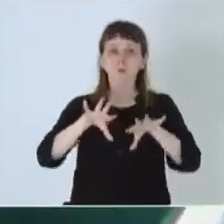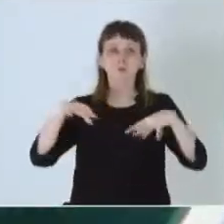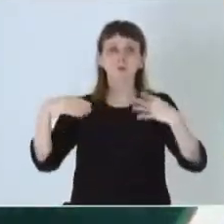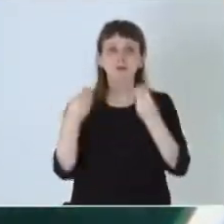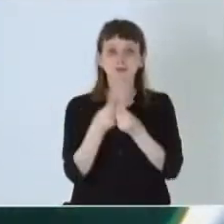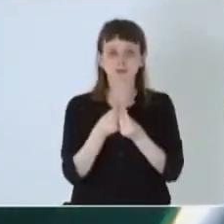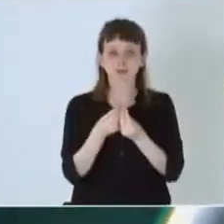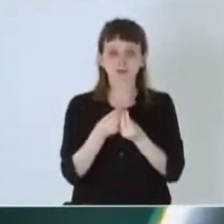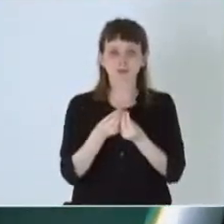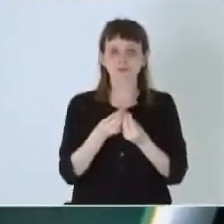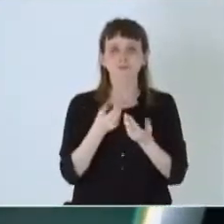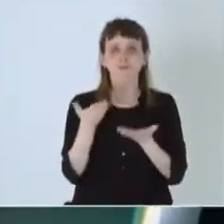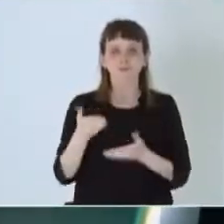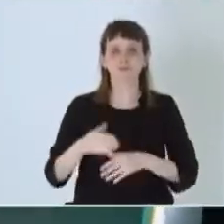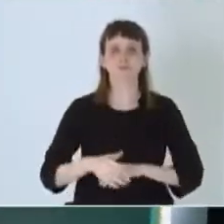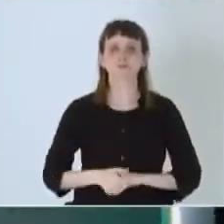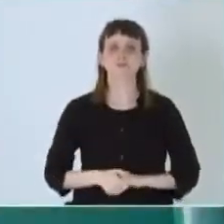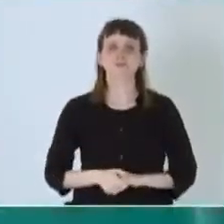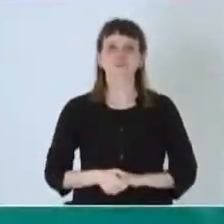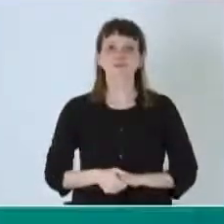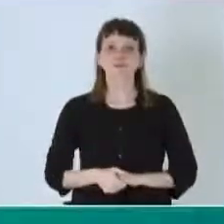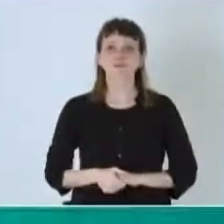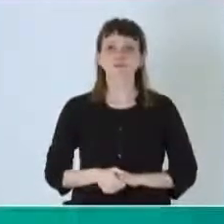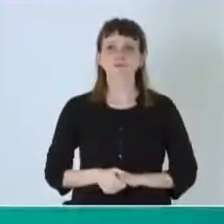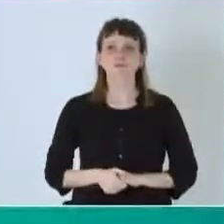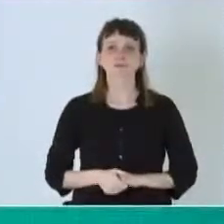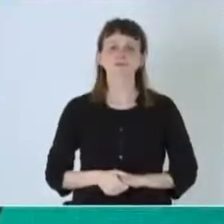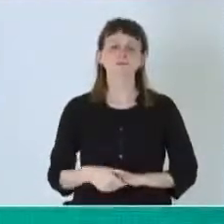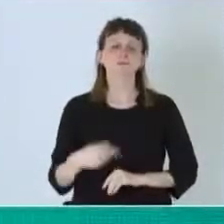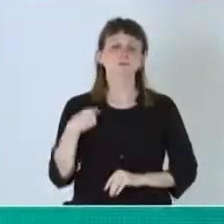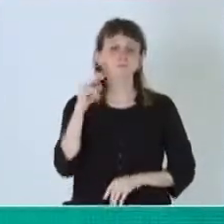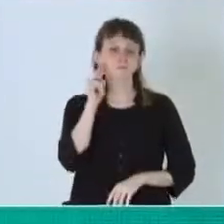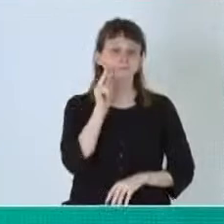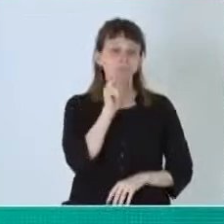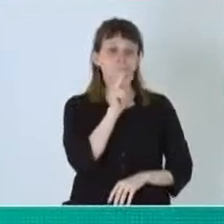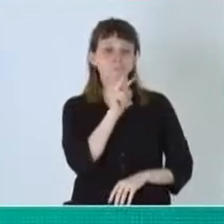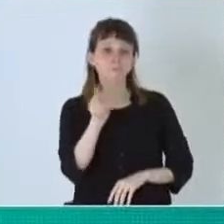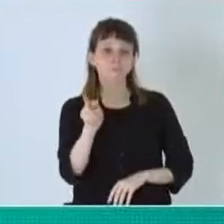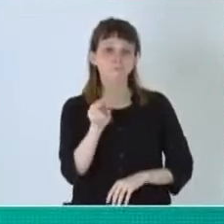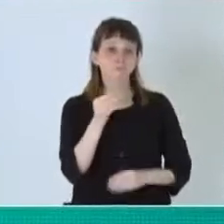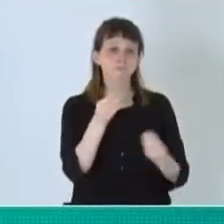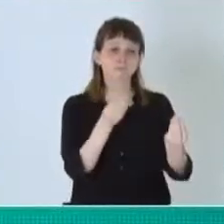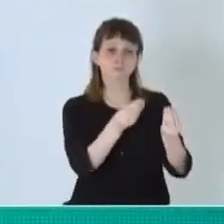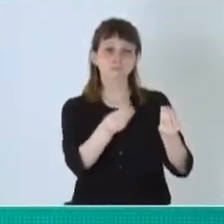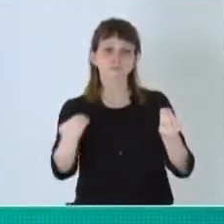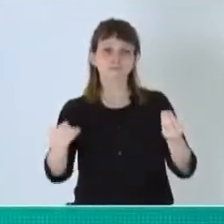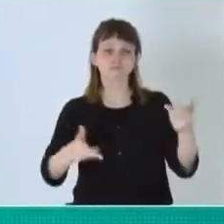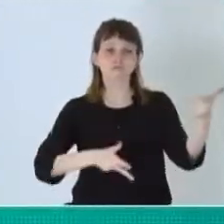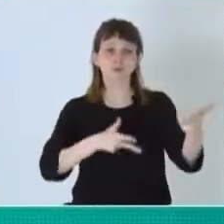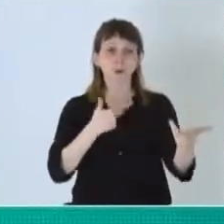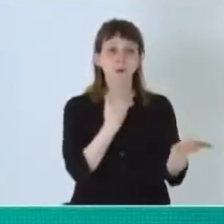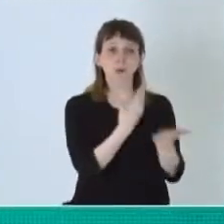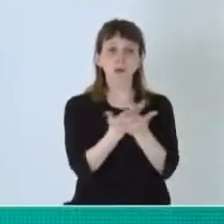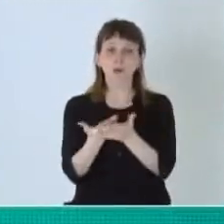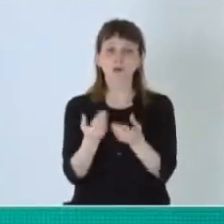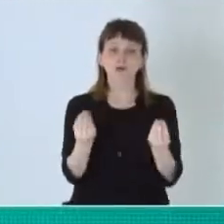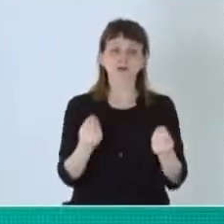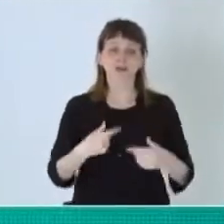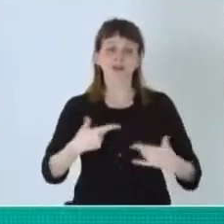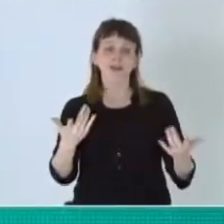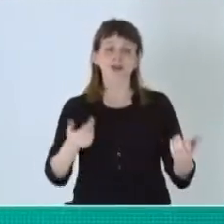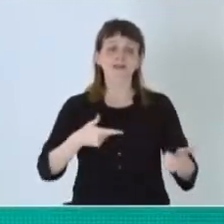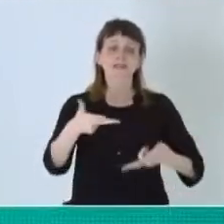Silvia Ruiz tiempo Bueno lo que veo es que todos los candidatos los únicos que nos vienen a ofrecer son espejitos de